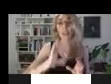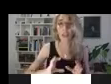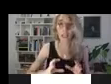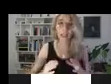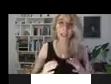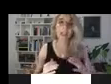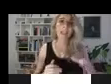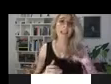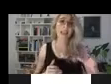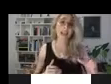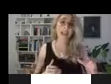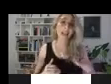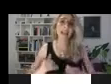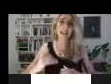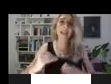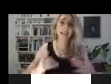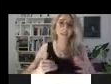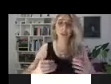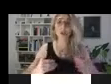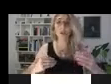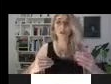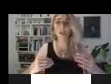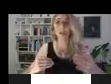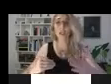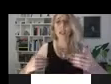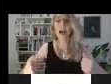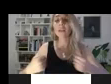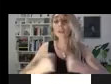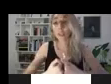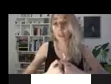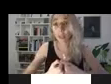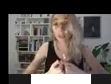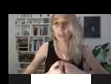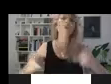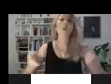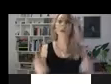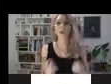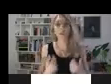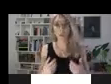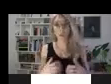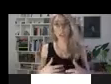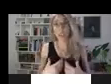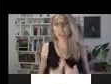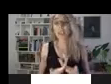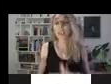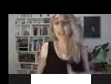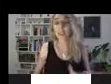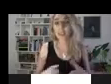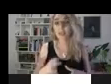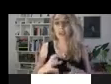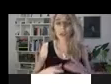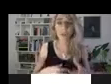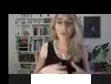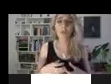modo relacional que, y tanto como en asociatividad como en conflicto. ¿Y qué